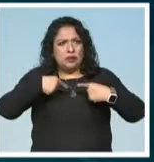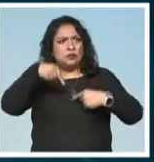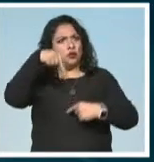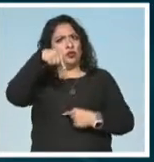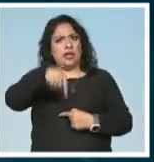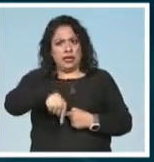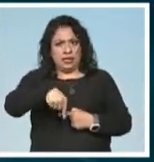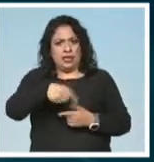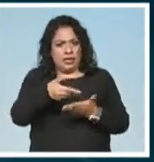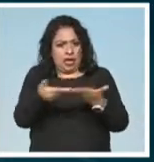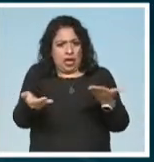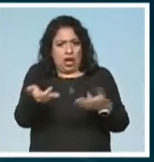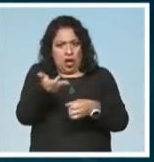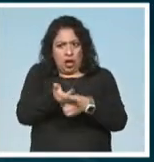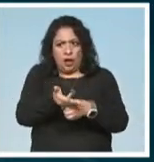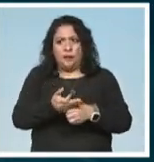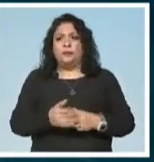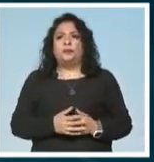aquí. Ahora.